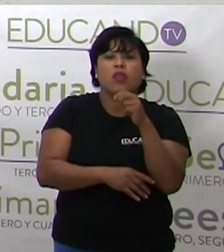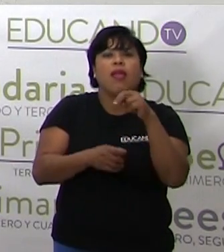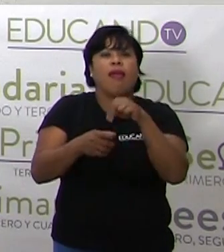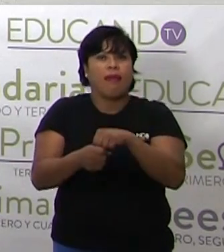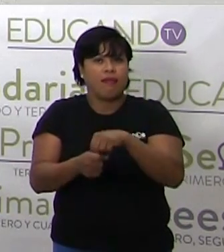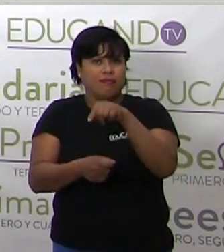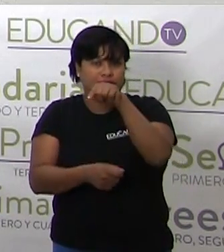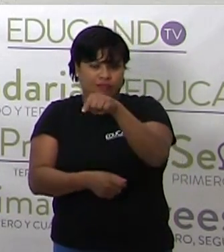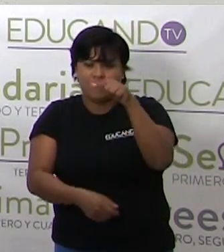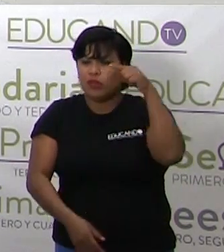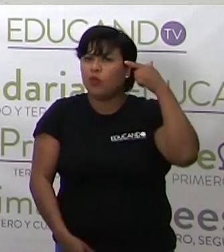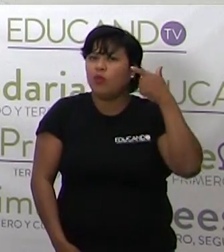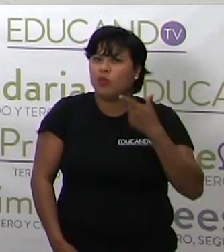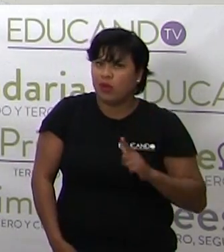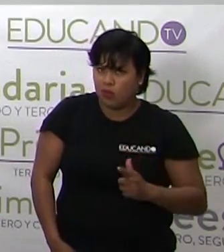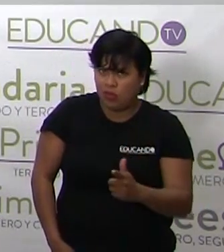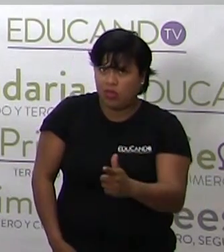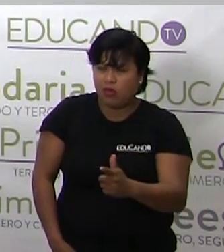Esta es mi oración.